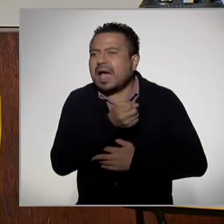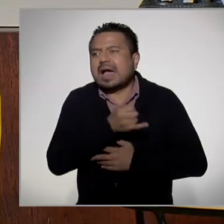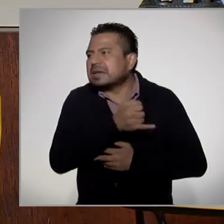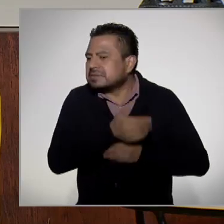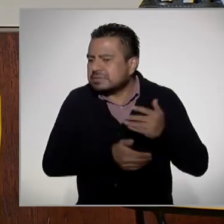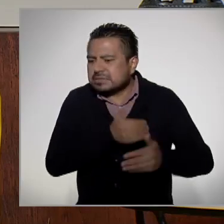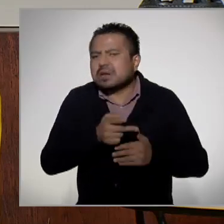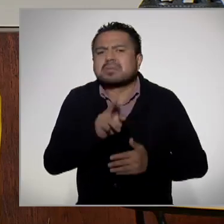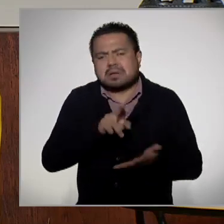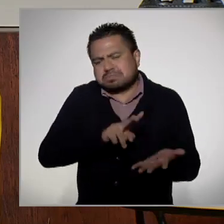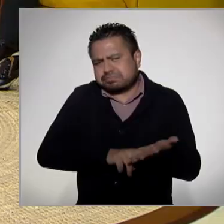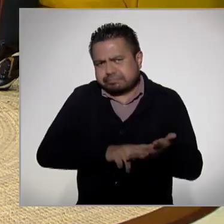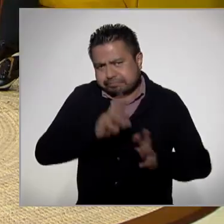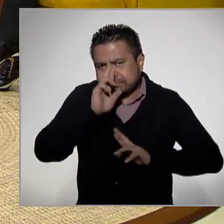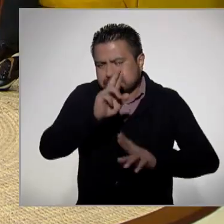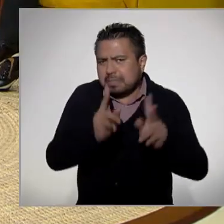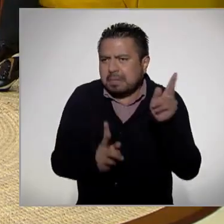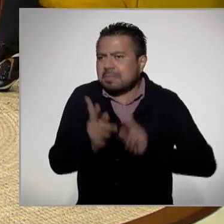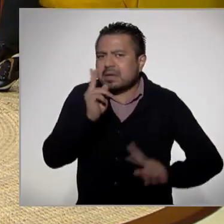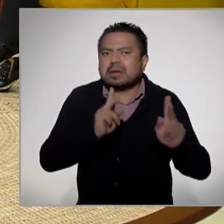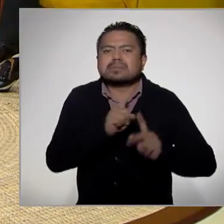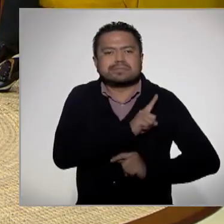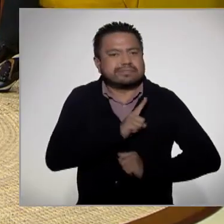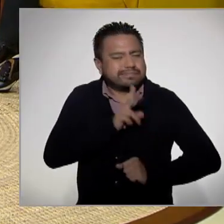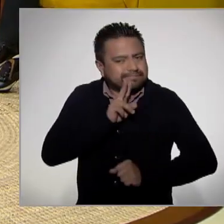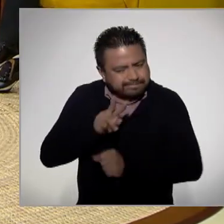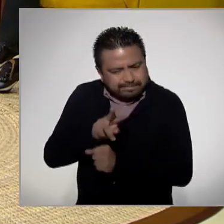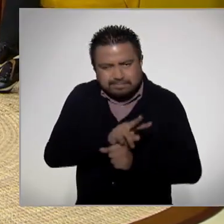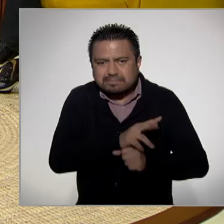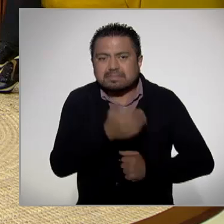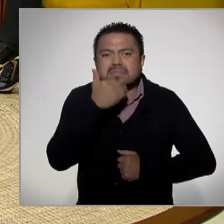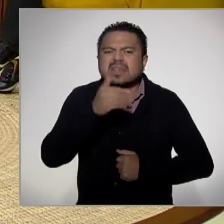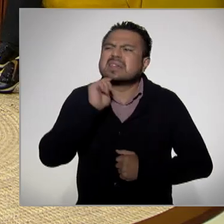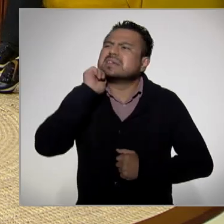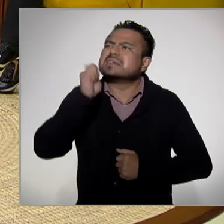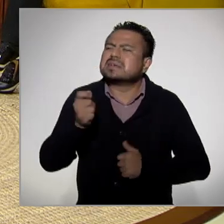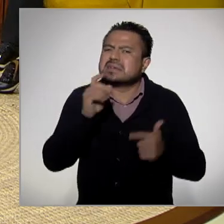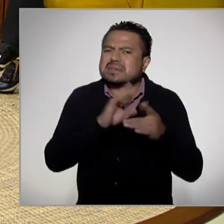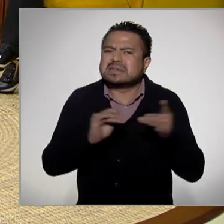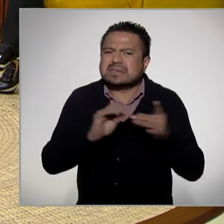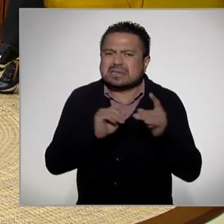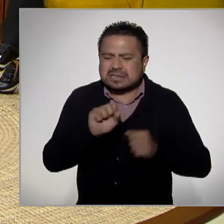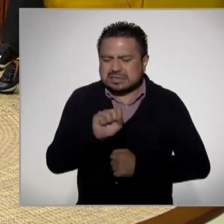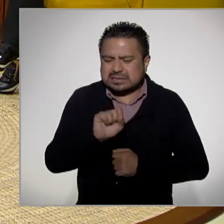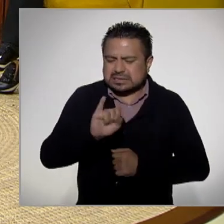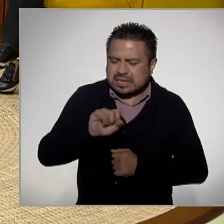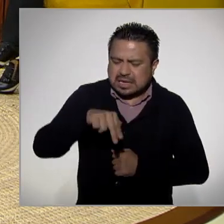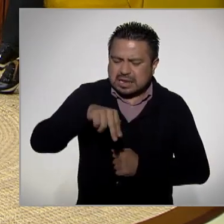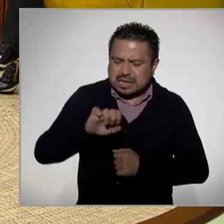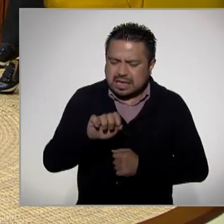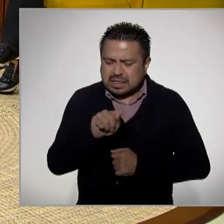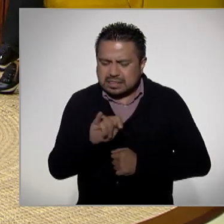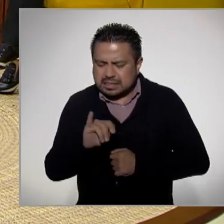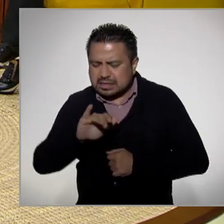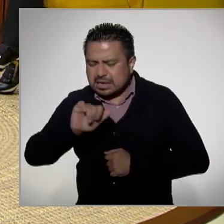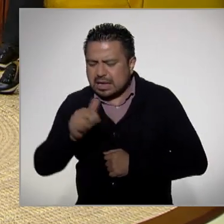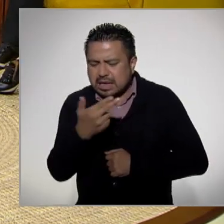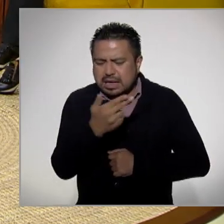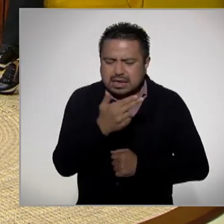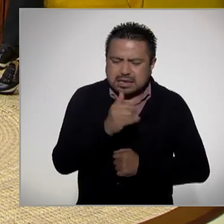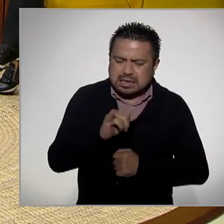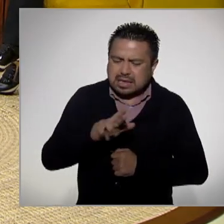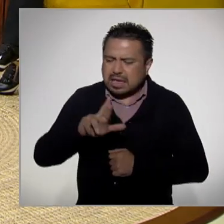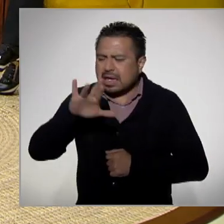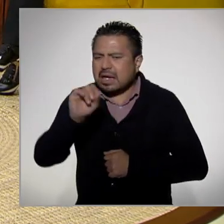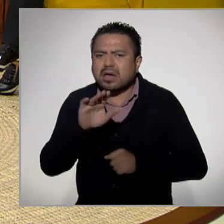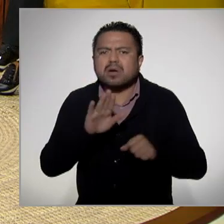nada más que les pedimos que sea supervisado qué quiere decir doctoras una cinética de hierro cómo funciona el hierro en el organismo